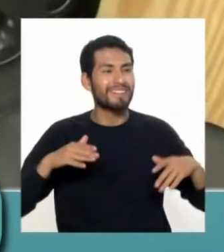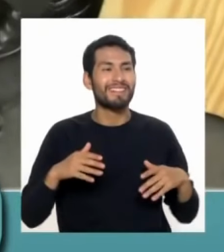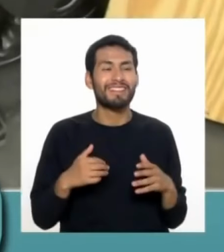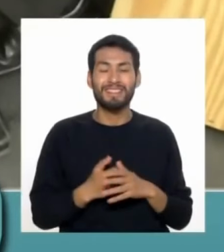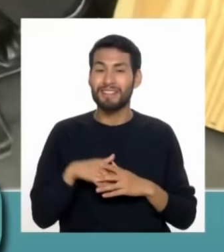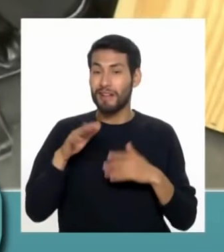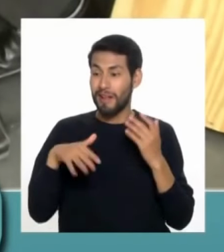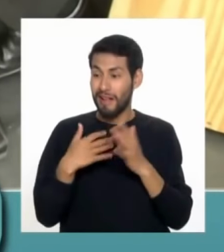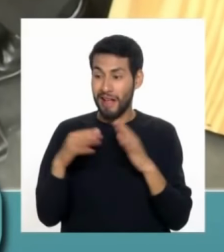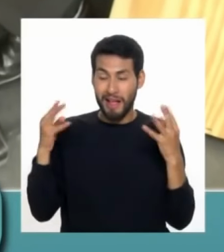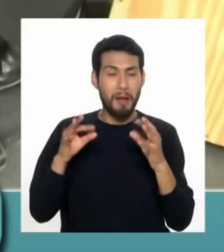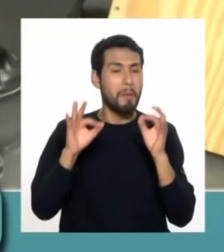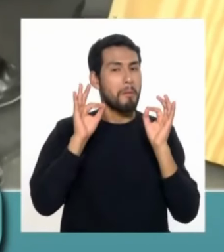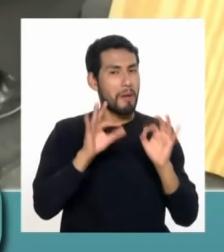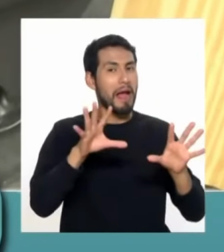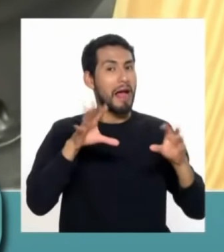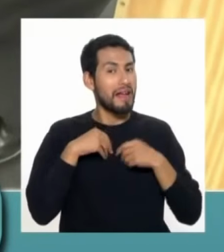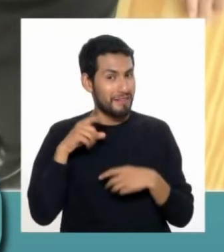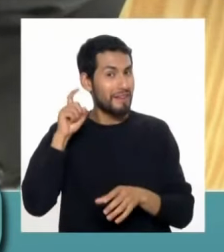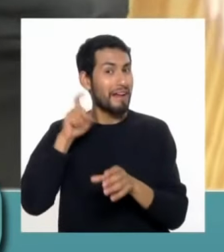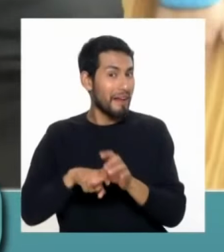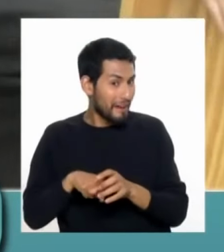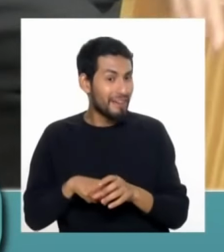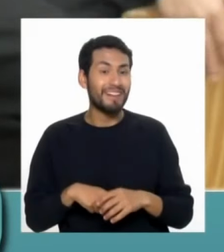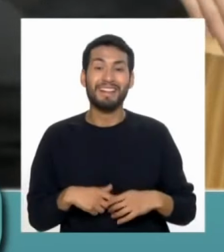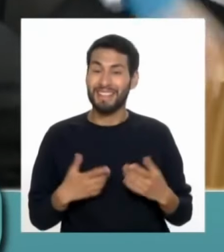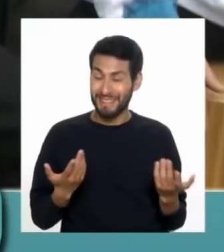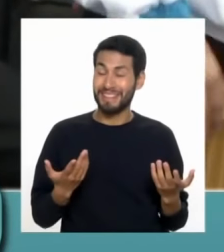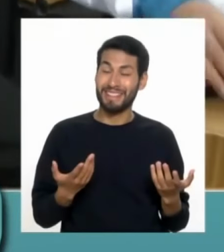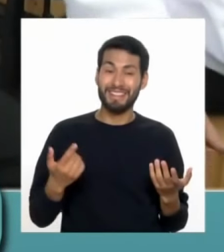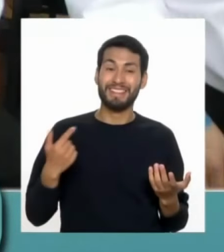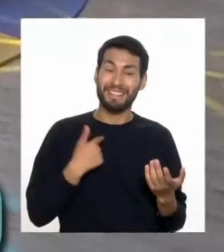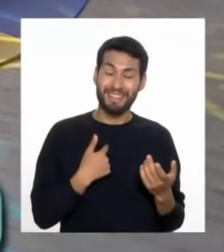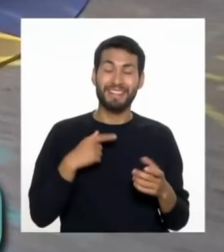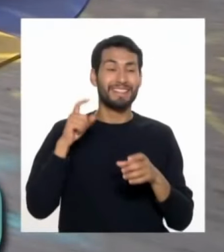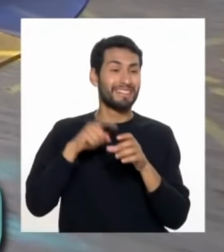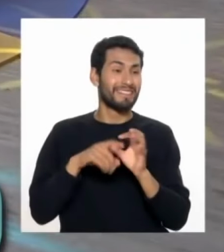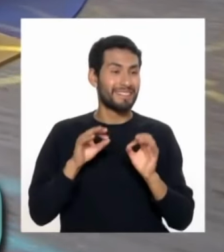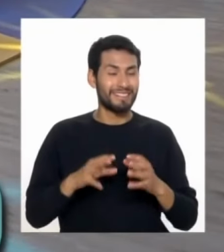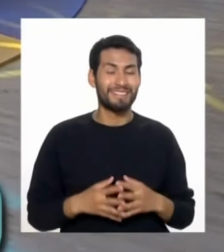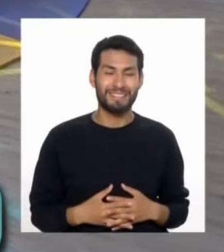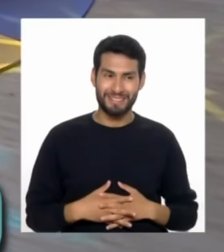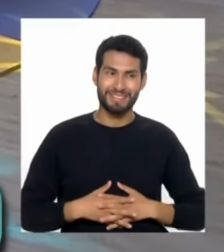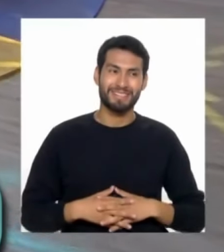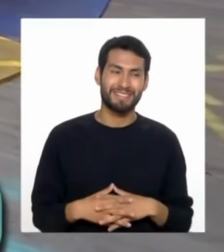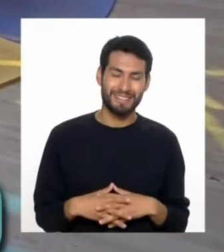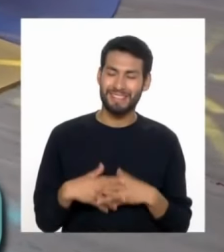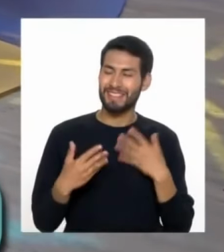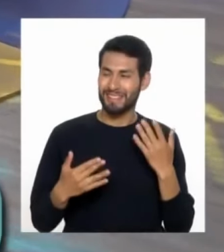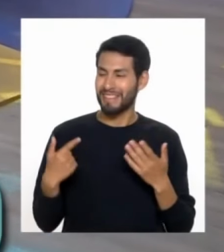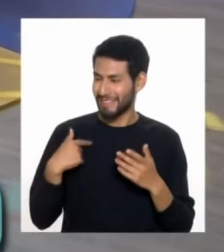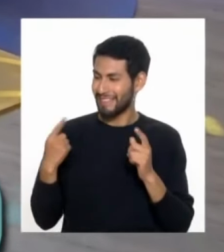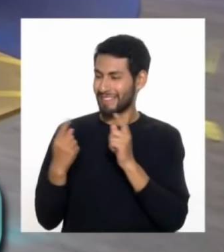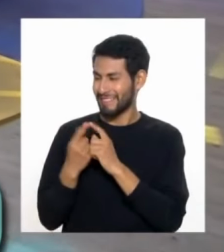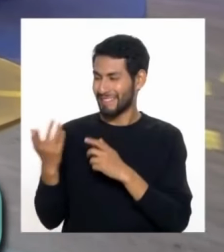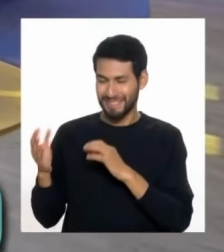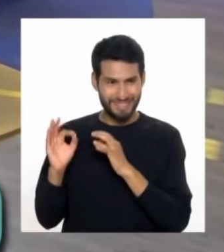y ya, quedas. Quedas para 28, quedas para 28. Así yo también lo encontré a